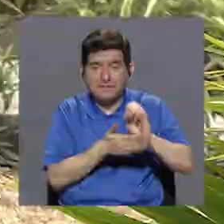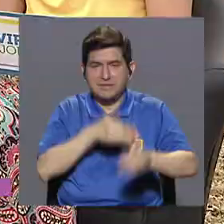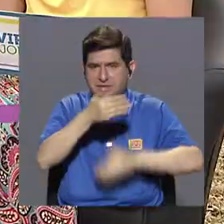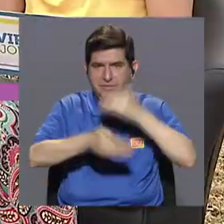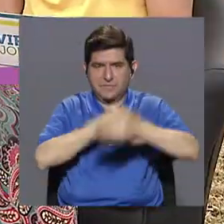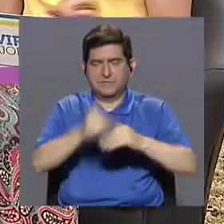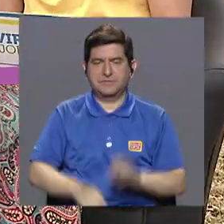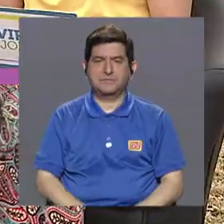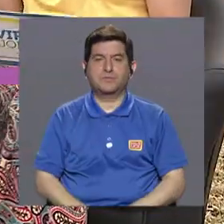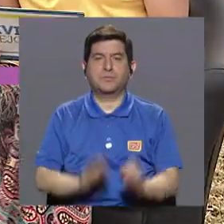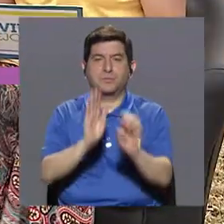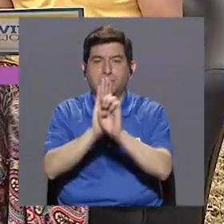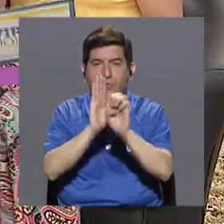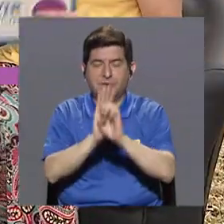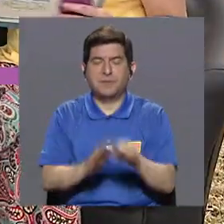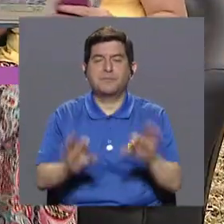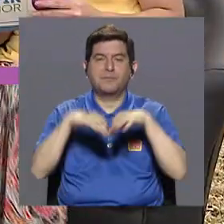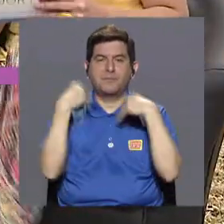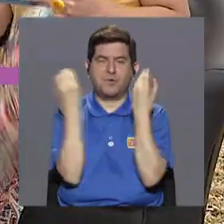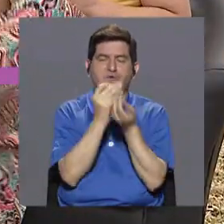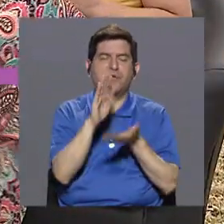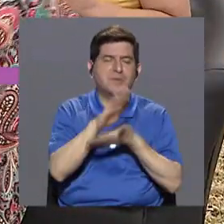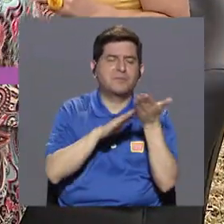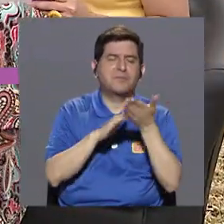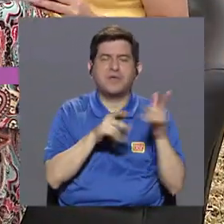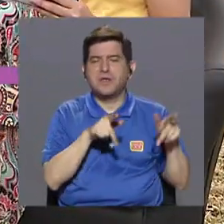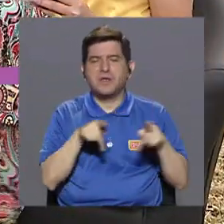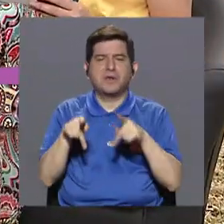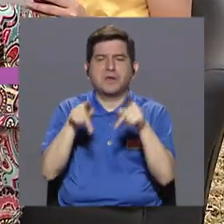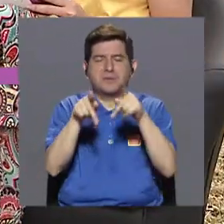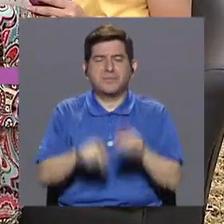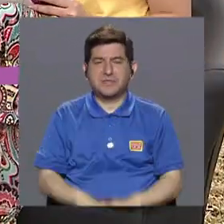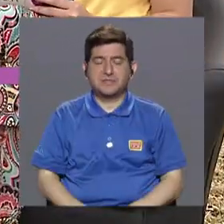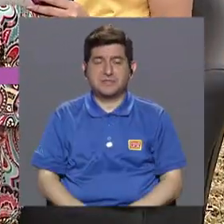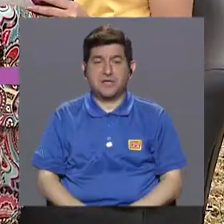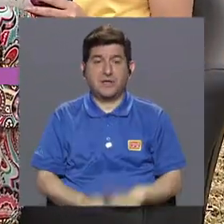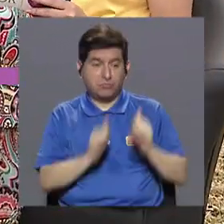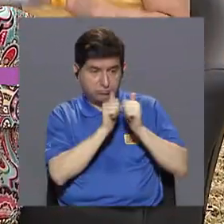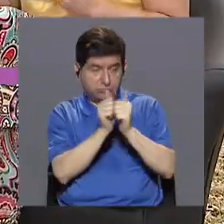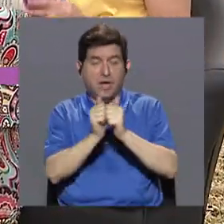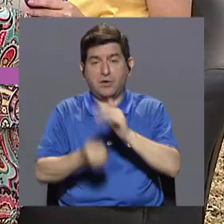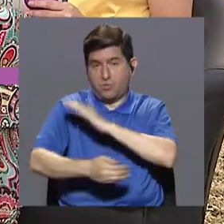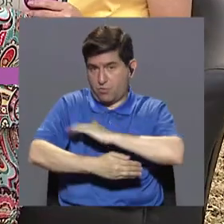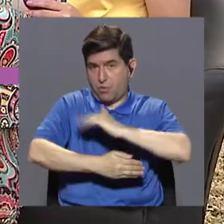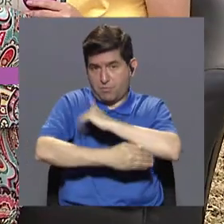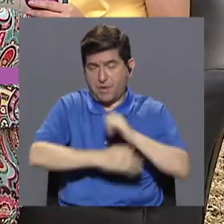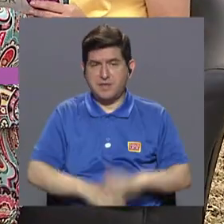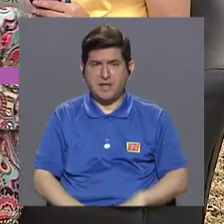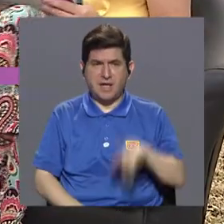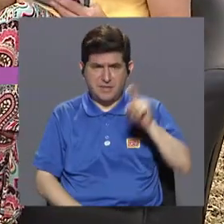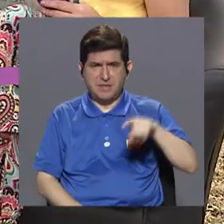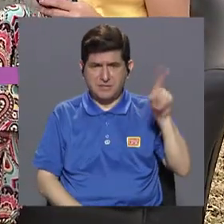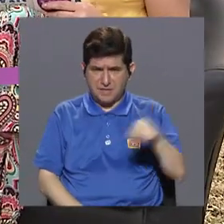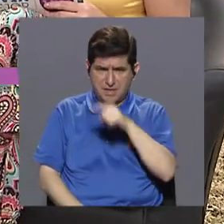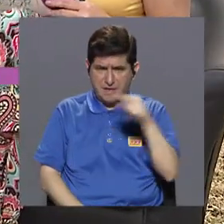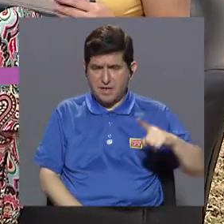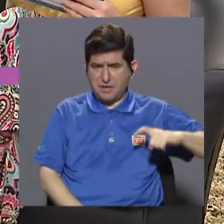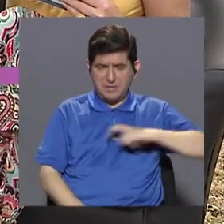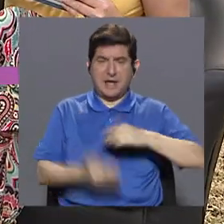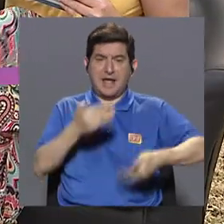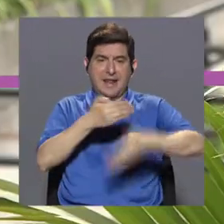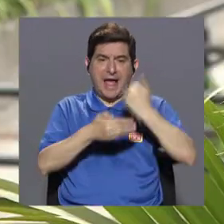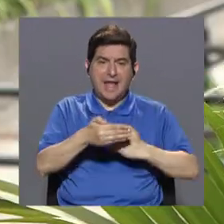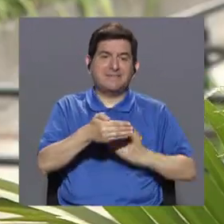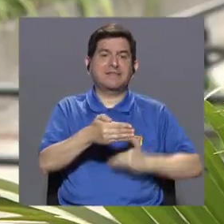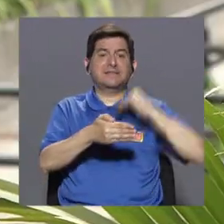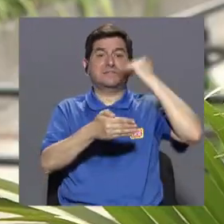¿verdad? Si por ejemplo, pues una familia se va de paseo y se quiere llevar a su mascota, ¿la deberían desparasitar